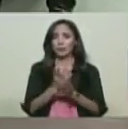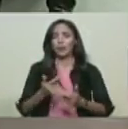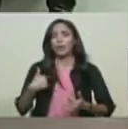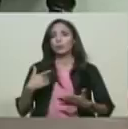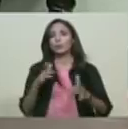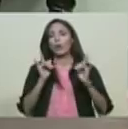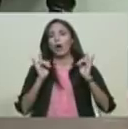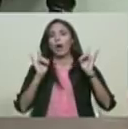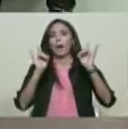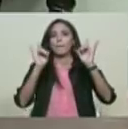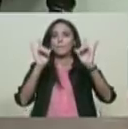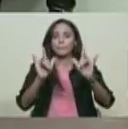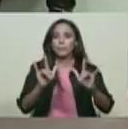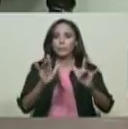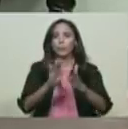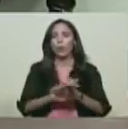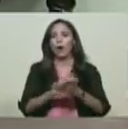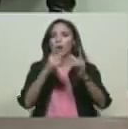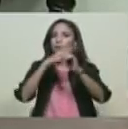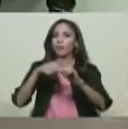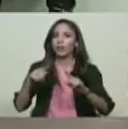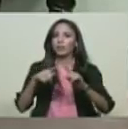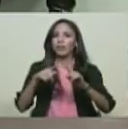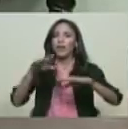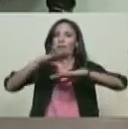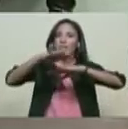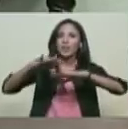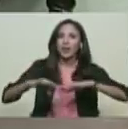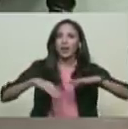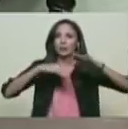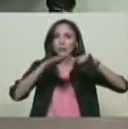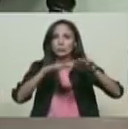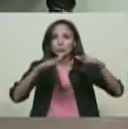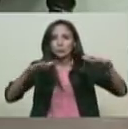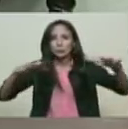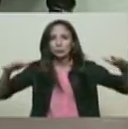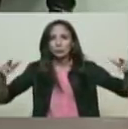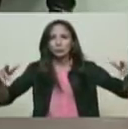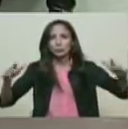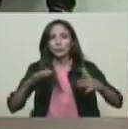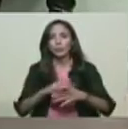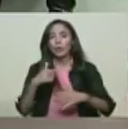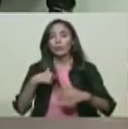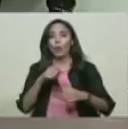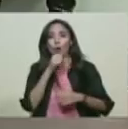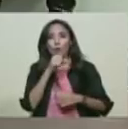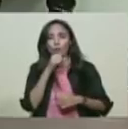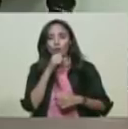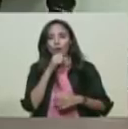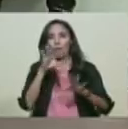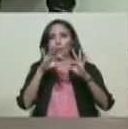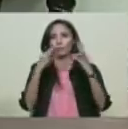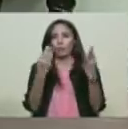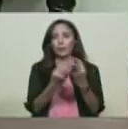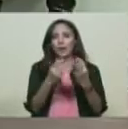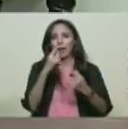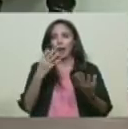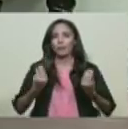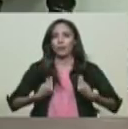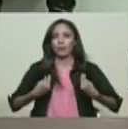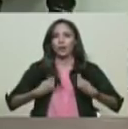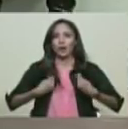Aruba, Curazao y Bonaire. De ahí viene mi abuelo y mis antepasados, los